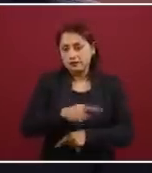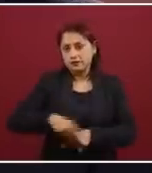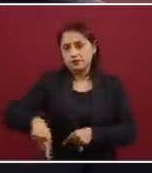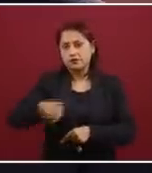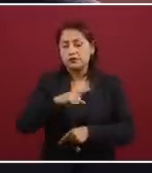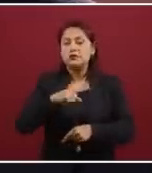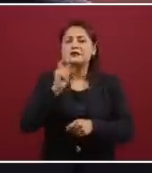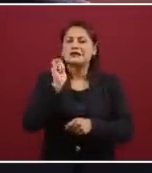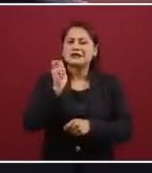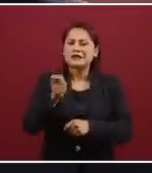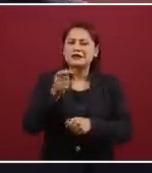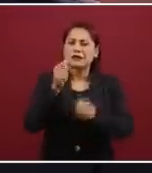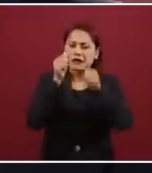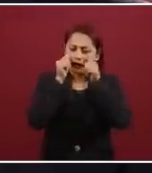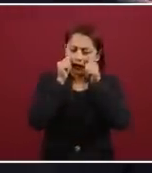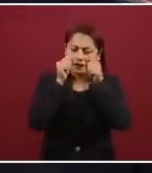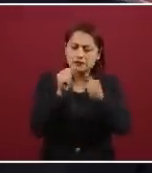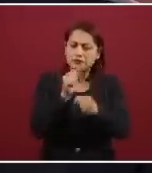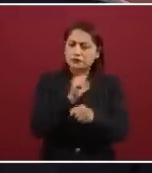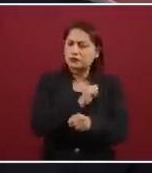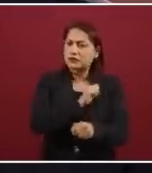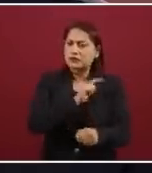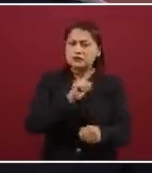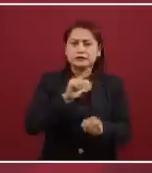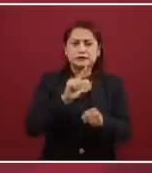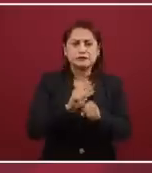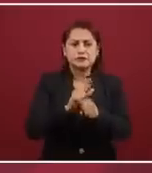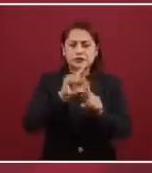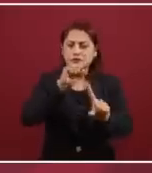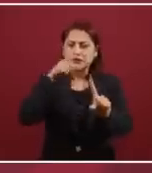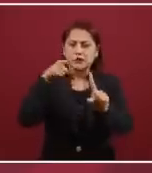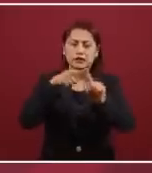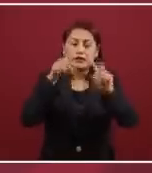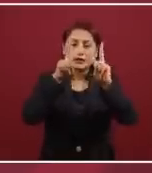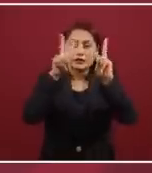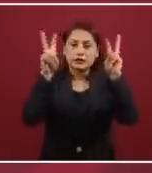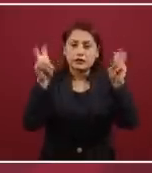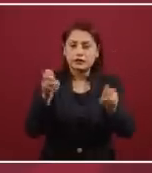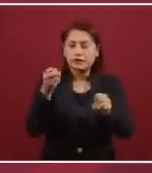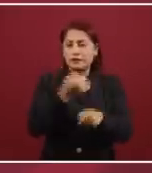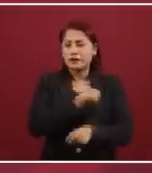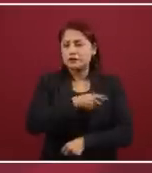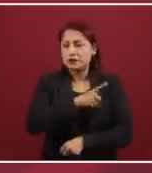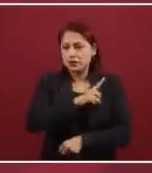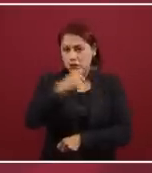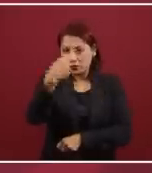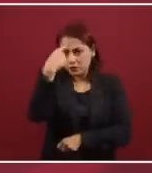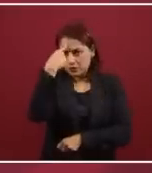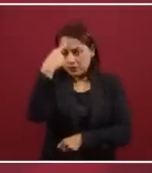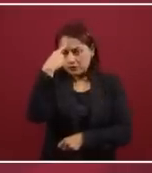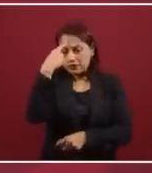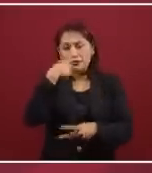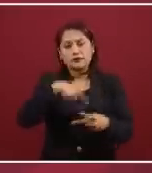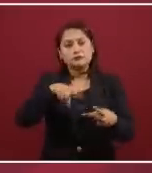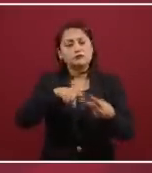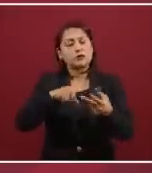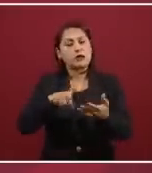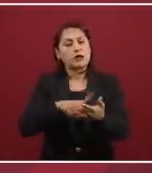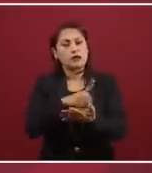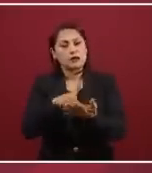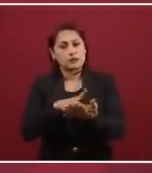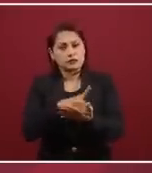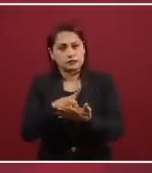atención especializada en materia de salud mental y en materia de adicciones a las personas que